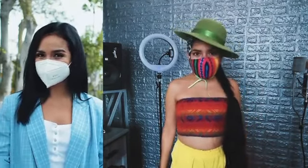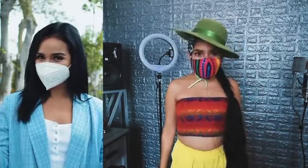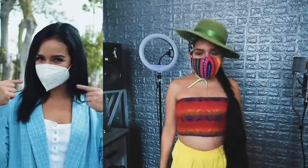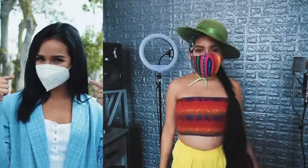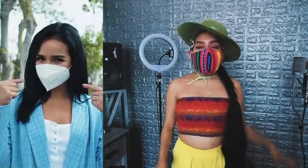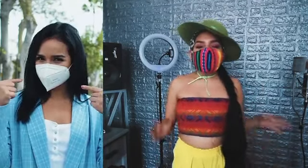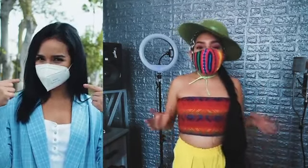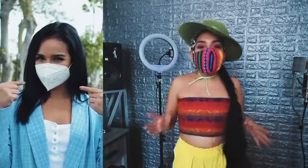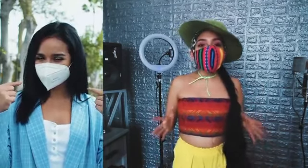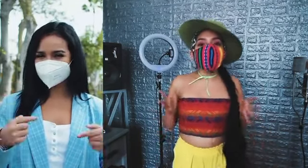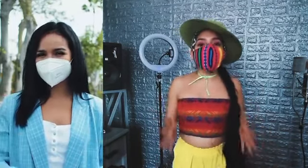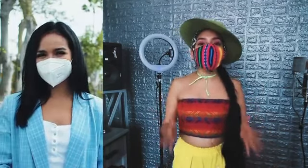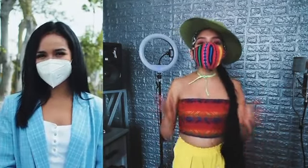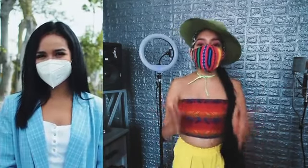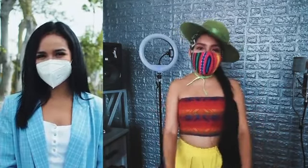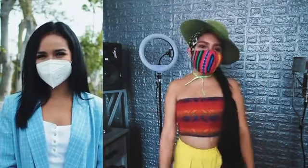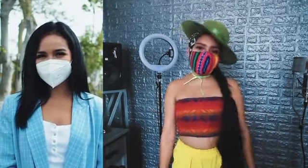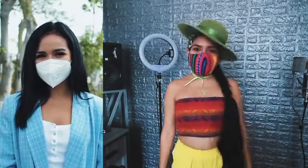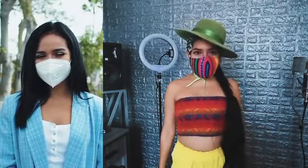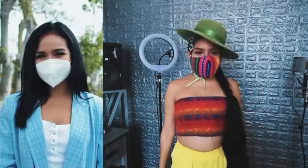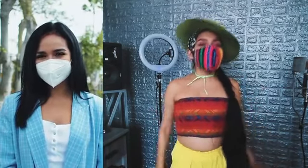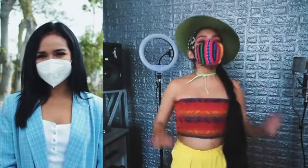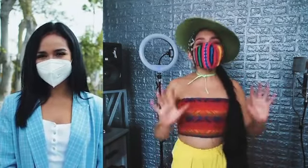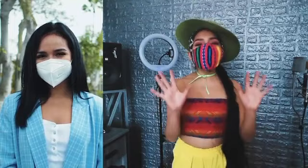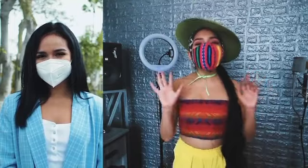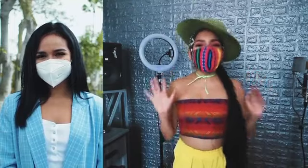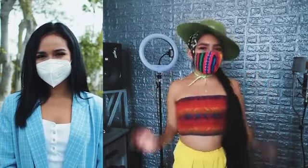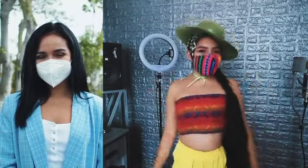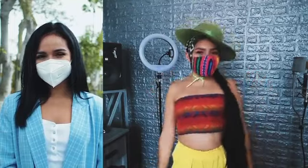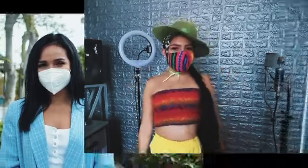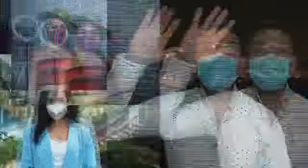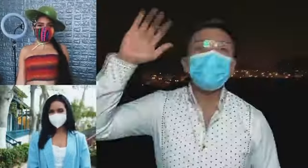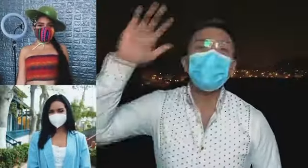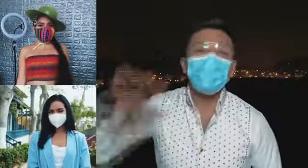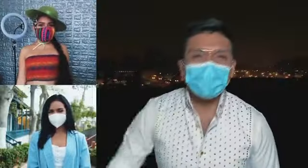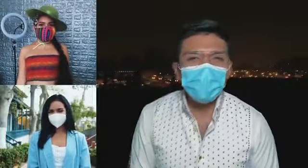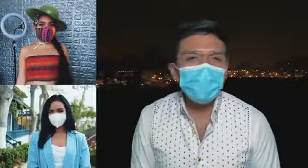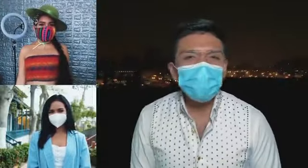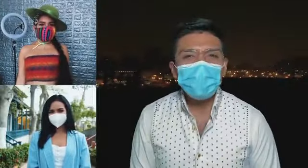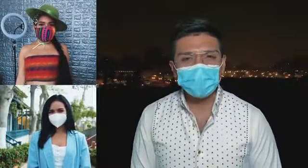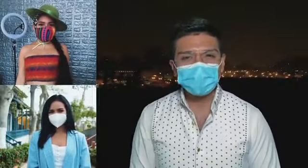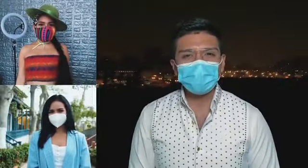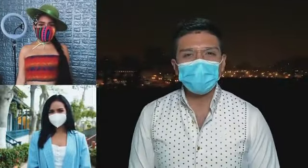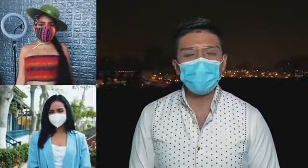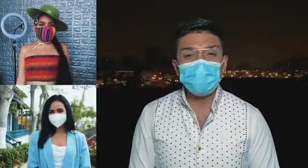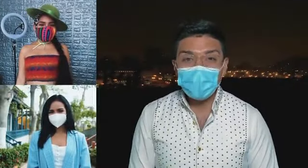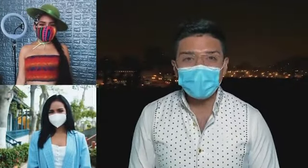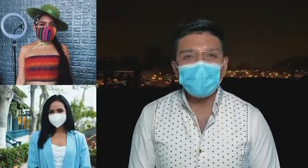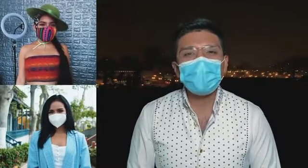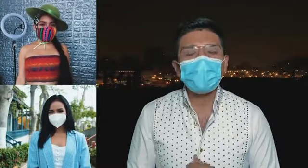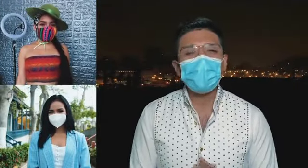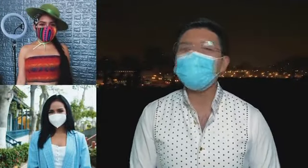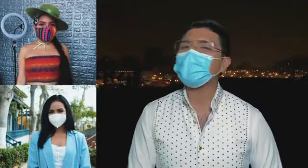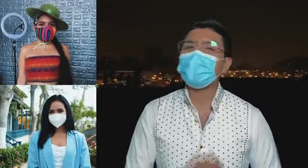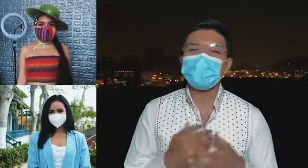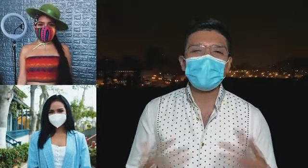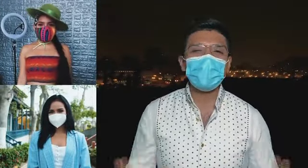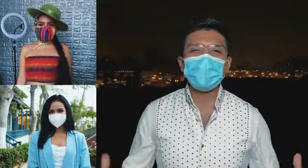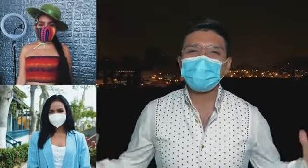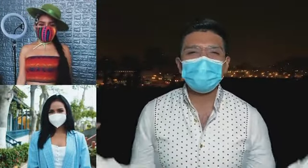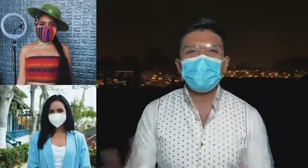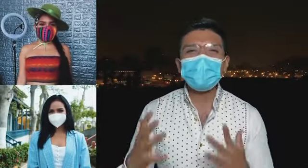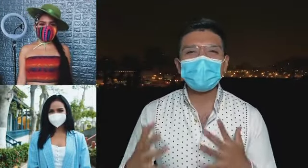tu mascarilla. Así cuidaremos también a los demás. Nos vemos pronto. Hola, hola, queridos amigos. Muy pronto viviremos